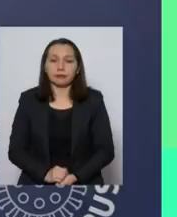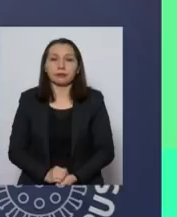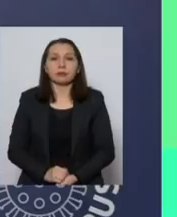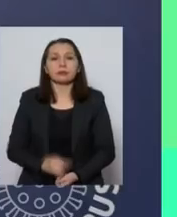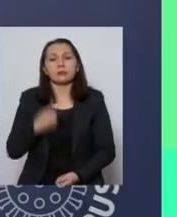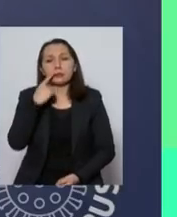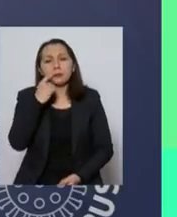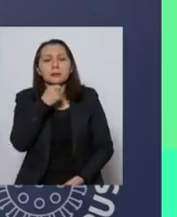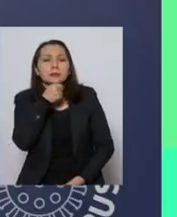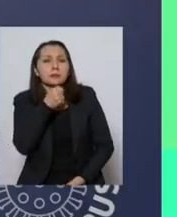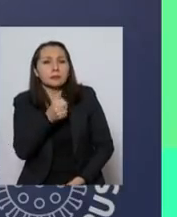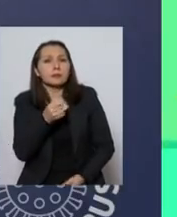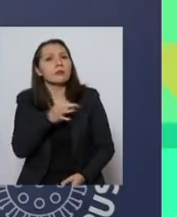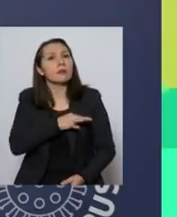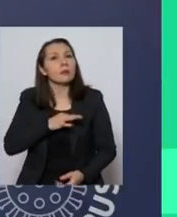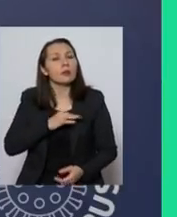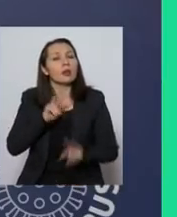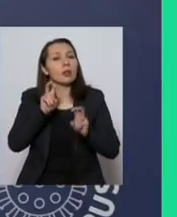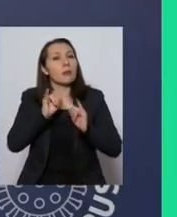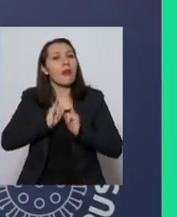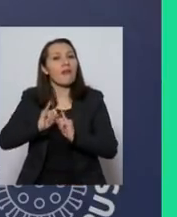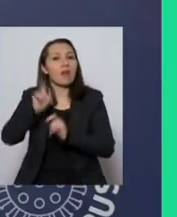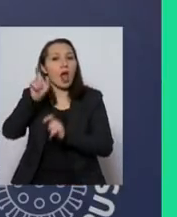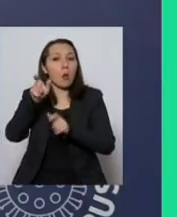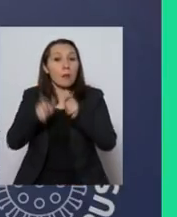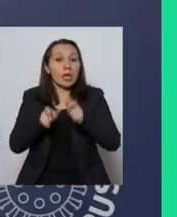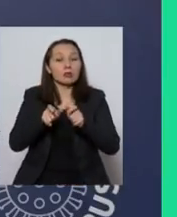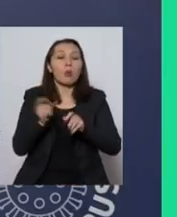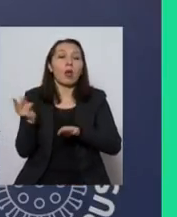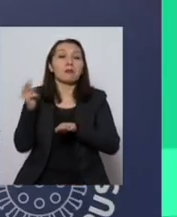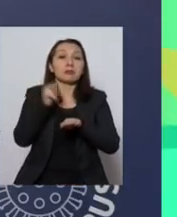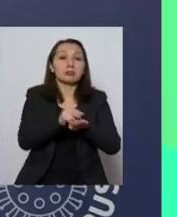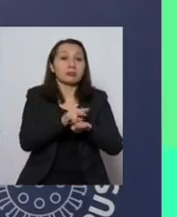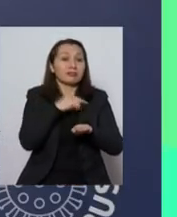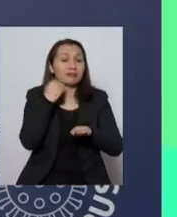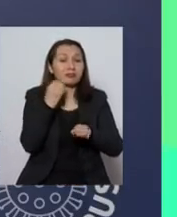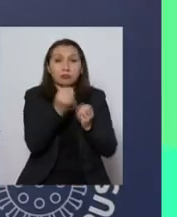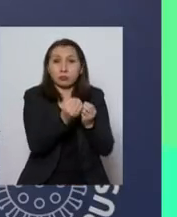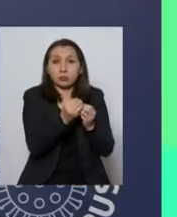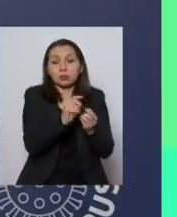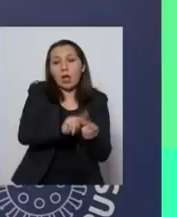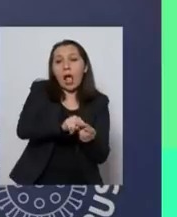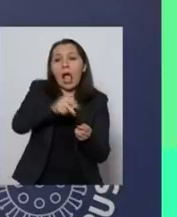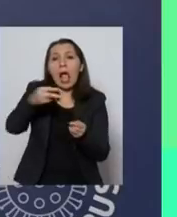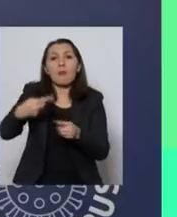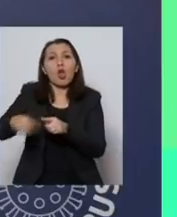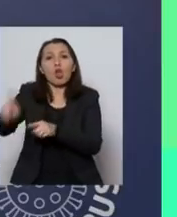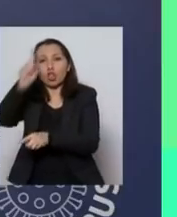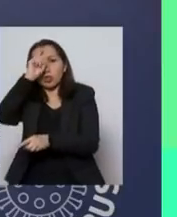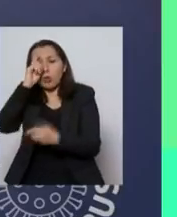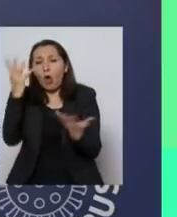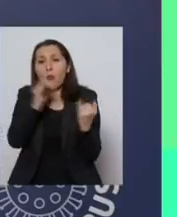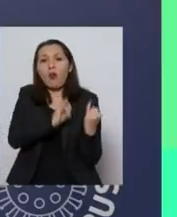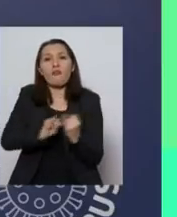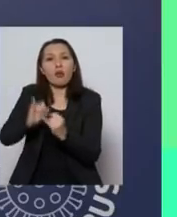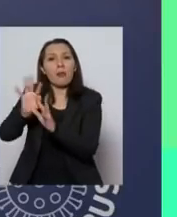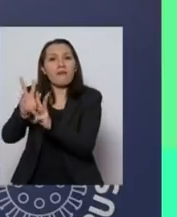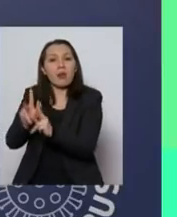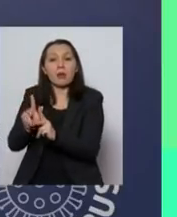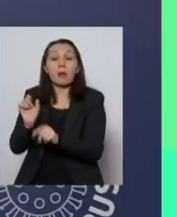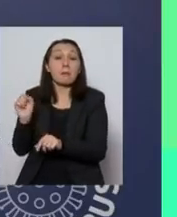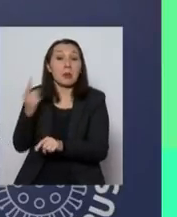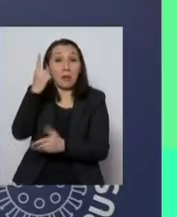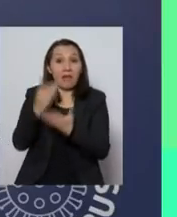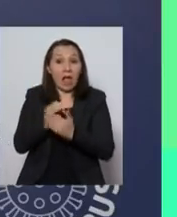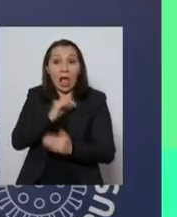Ministro, y sobre el tema de la información a las familias de aquellos pacientes que son trasladados, ¿cada cuánto se les informa, por ejemplo? ¿Desde un principio se les dice